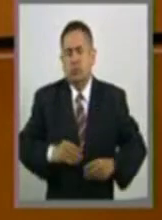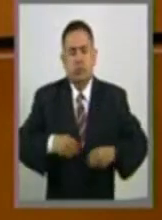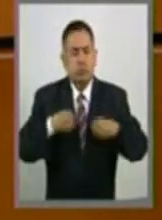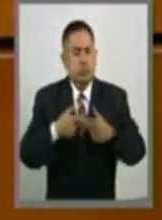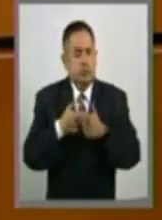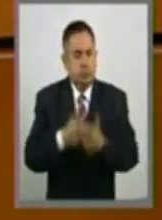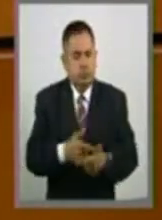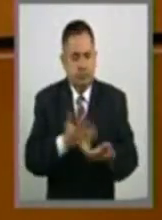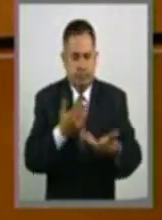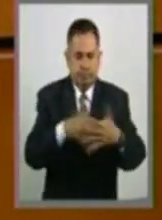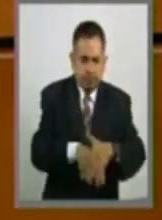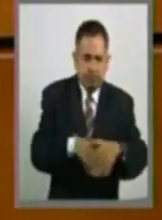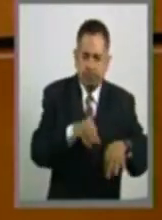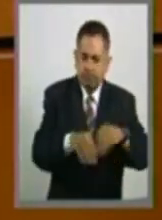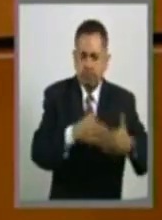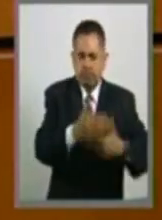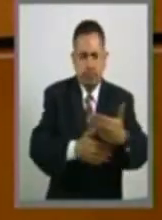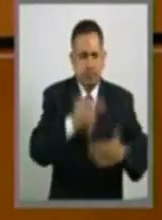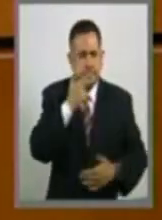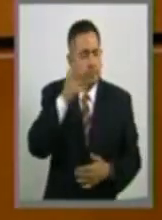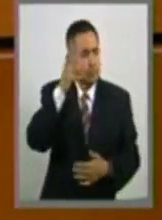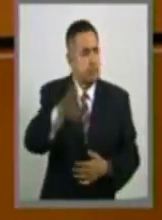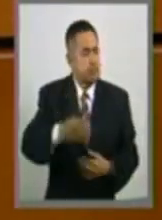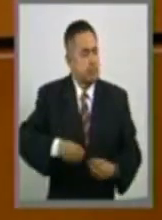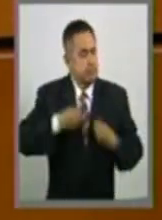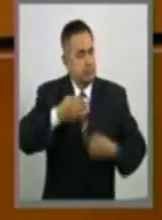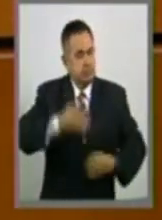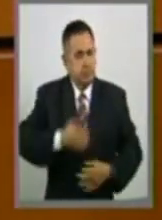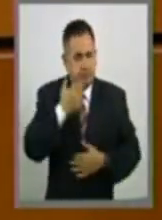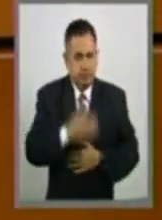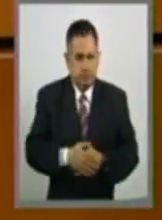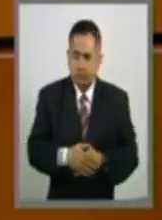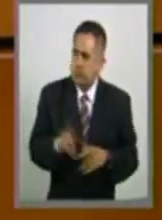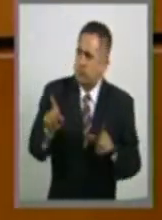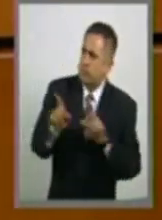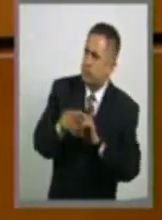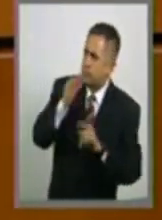la vida productiva con mejor calidad de vida. Es